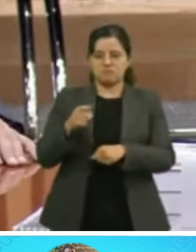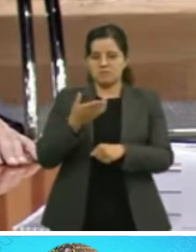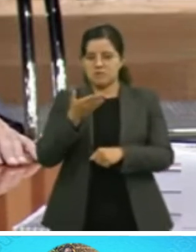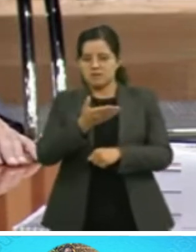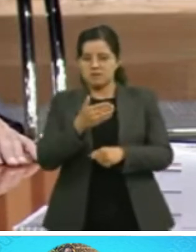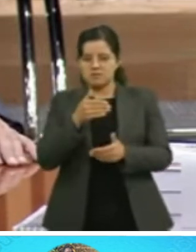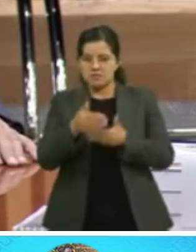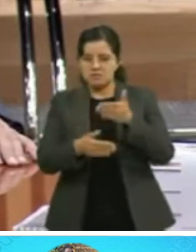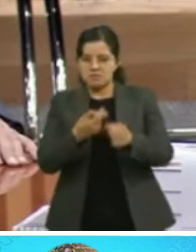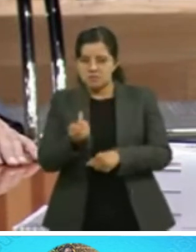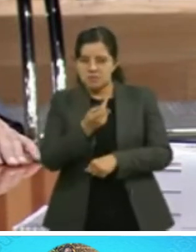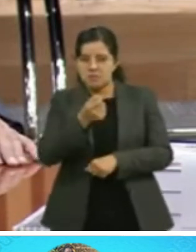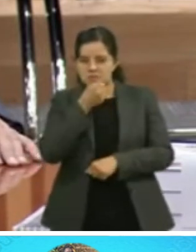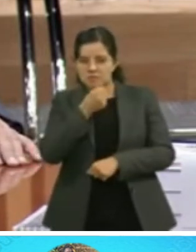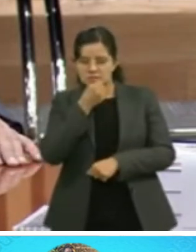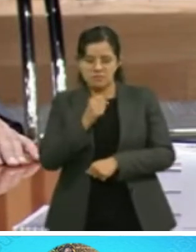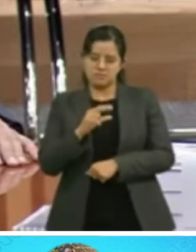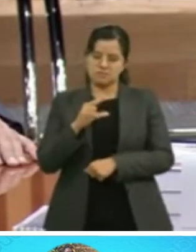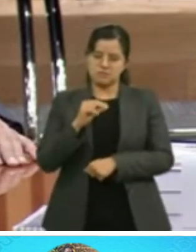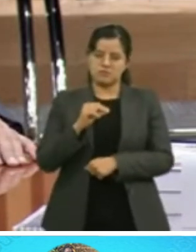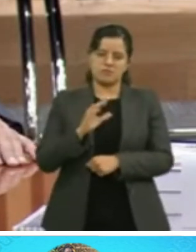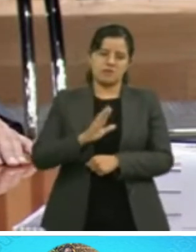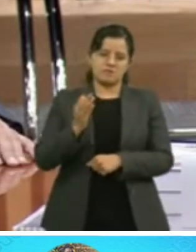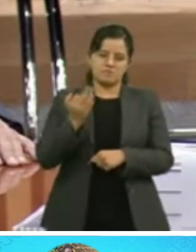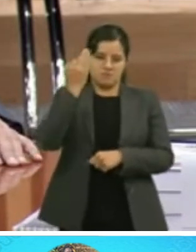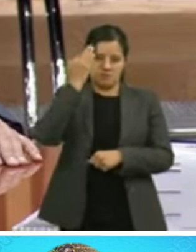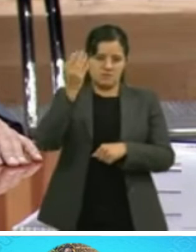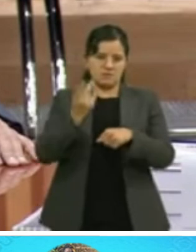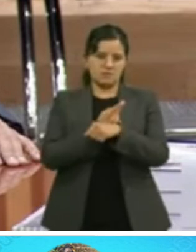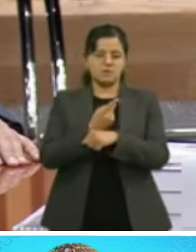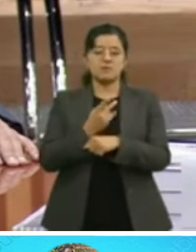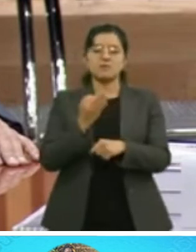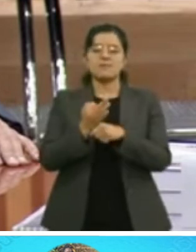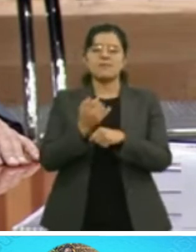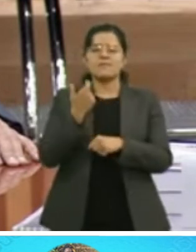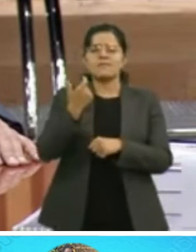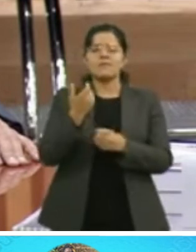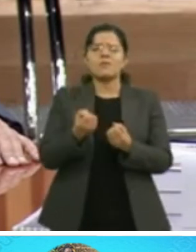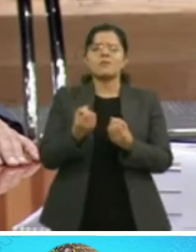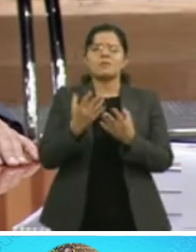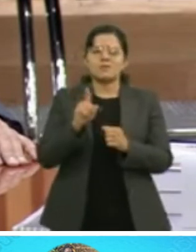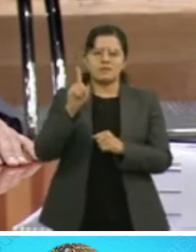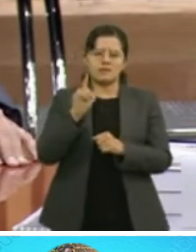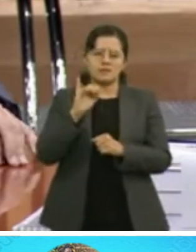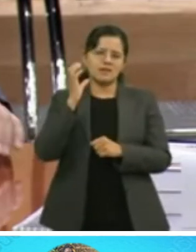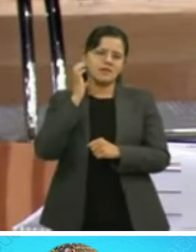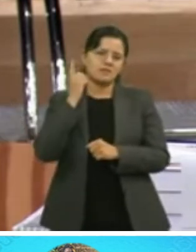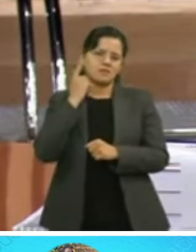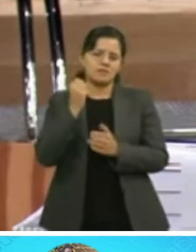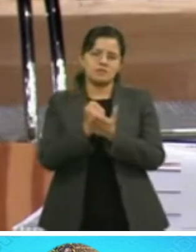en términos netos, podemos afirmar que el recorte al presupuesto del INE aprobado por la Cámara es de